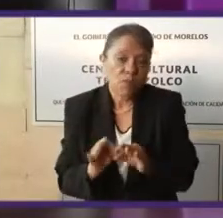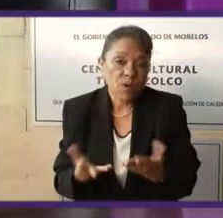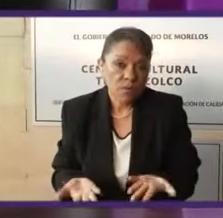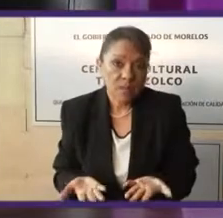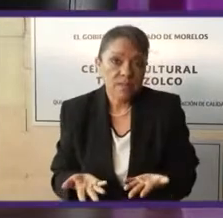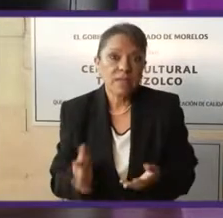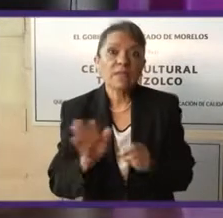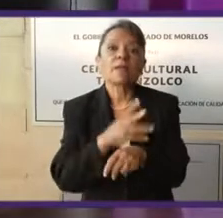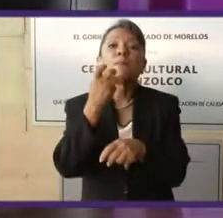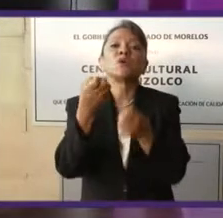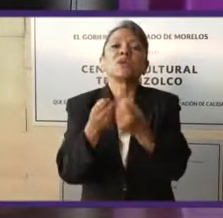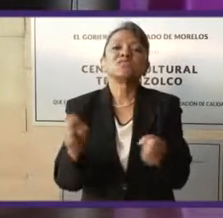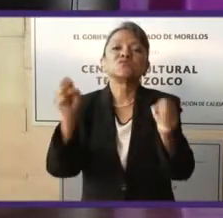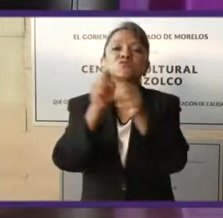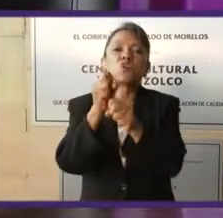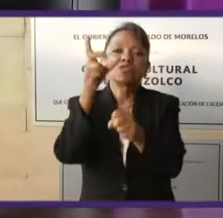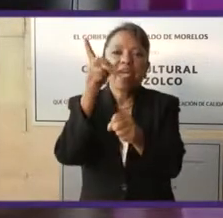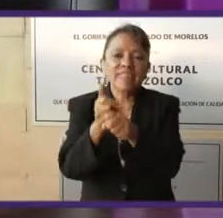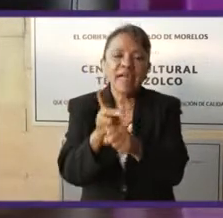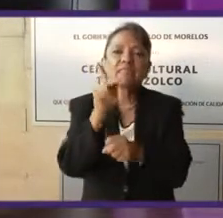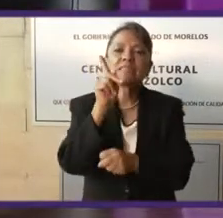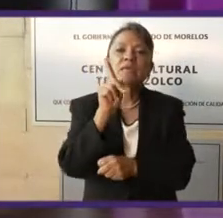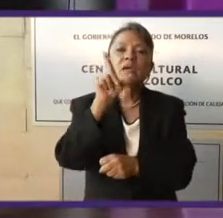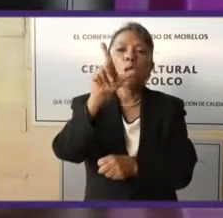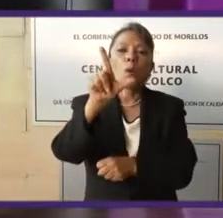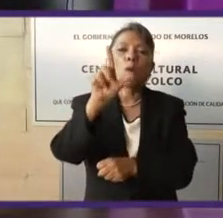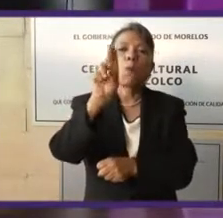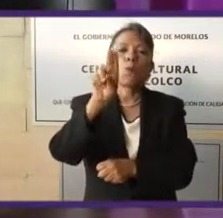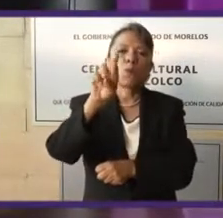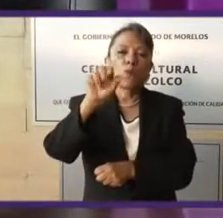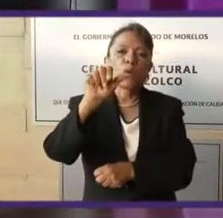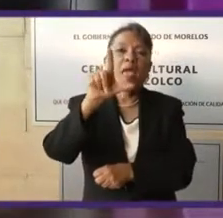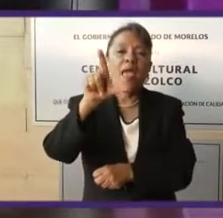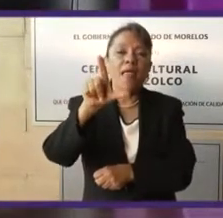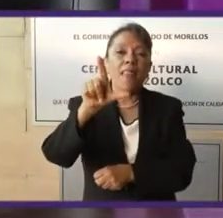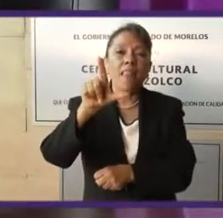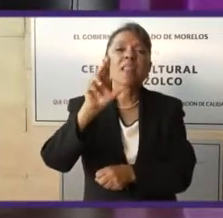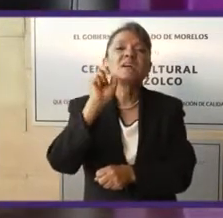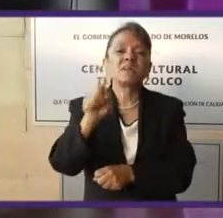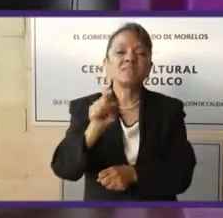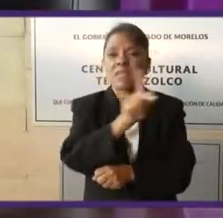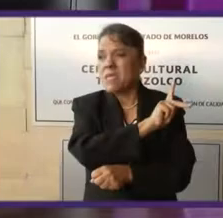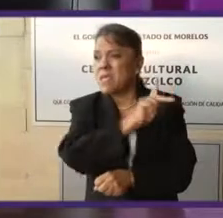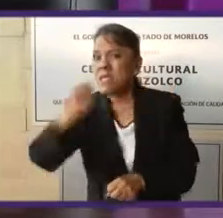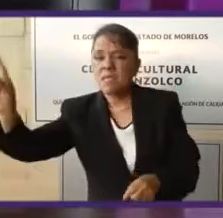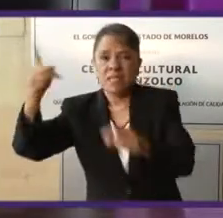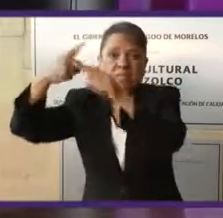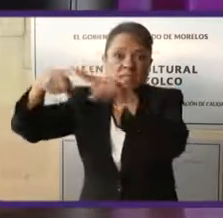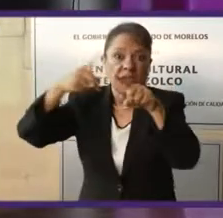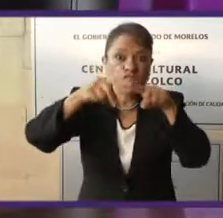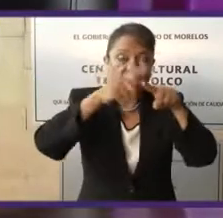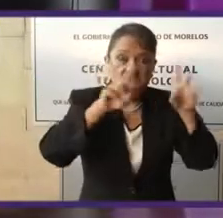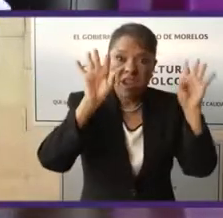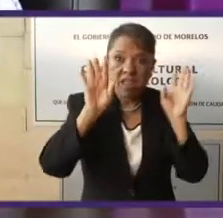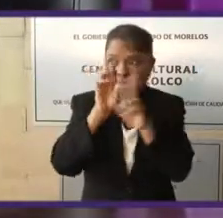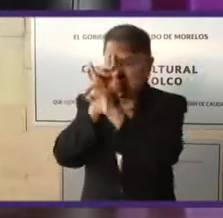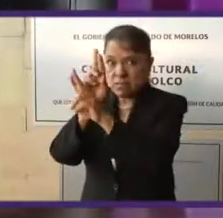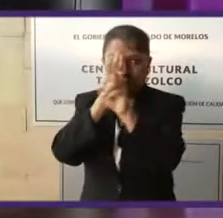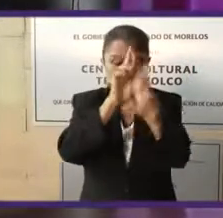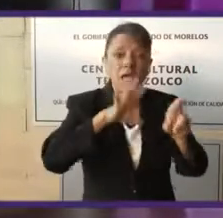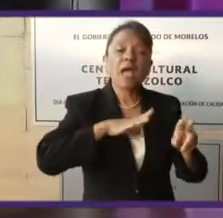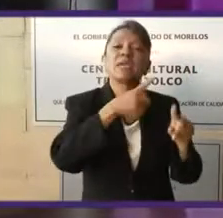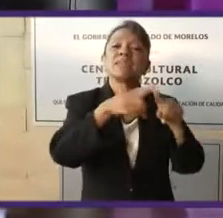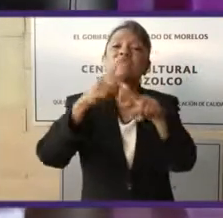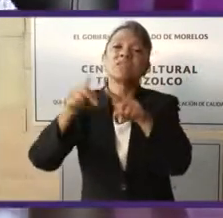La sociedad es plural, cada vez más plural, diversa, existen distintos partidos, hay